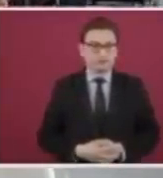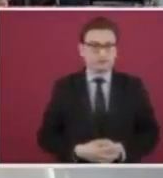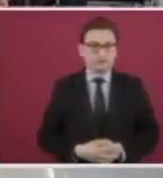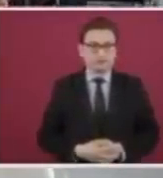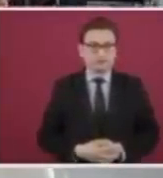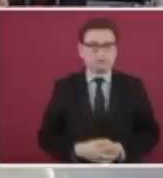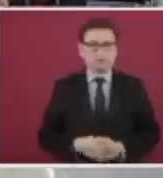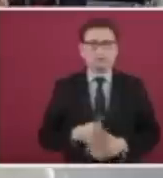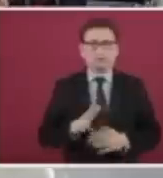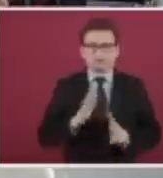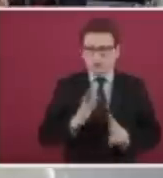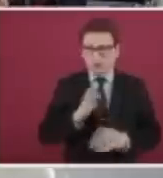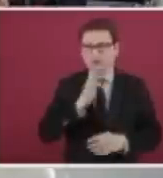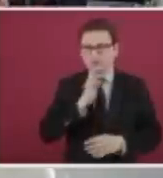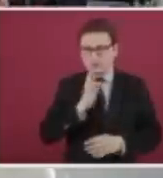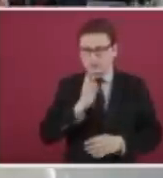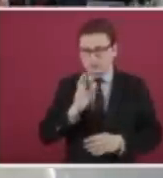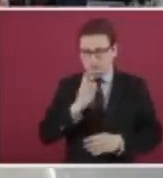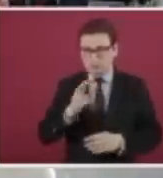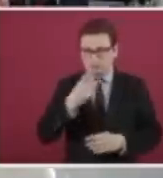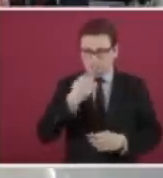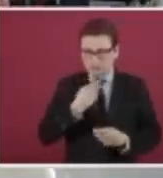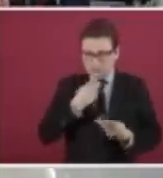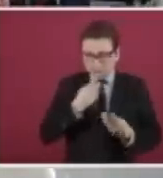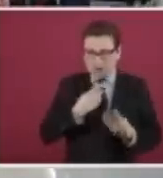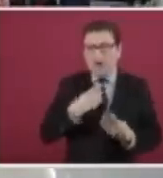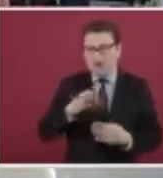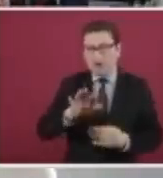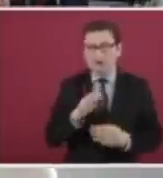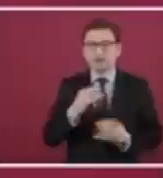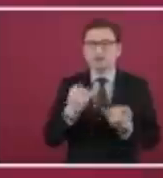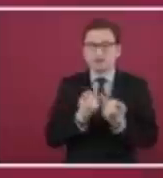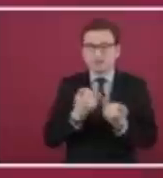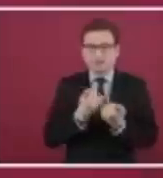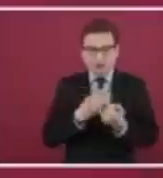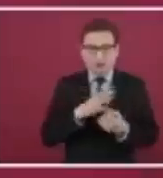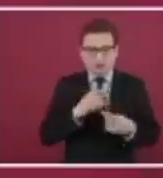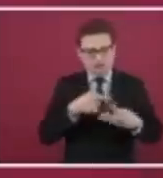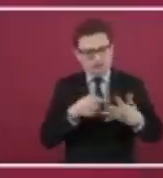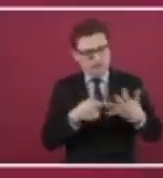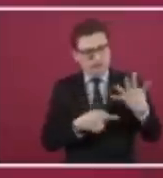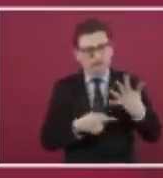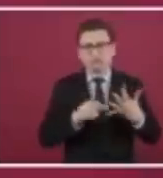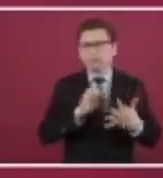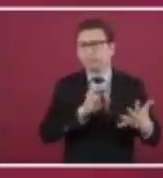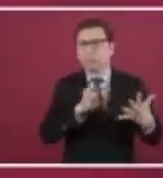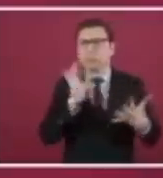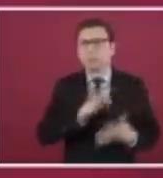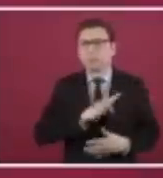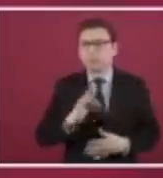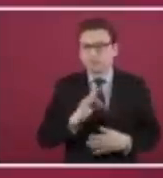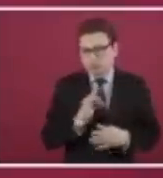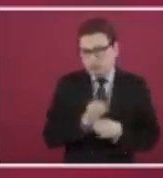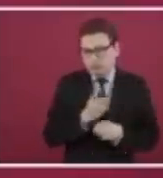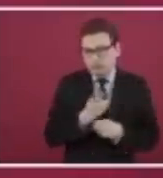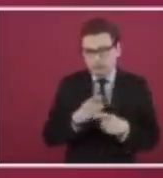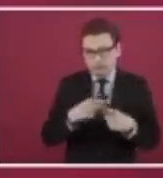Ya se está resolviendo, porque incluso hay opciones con la